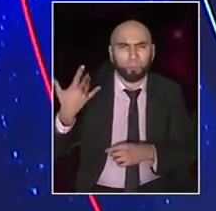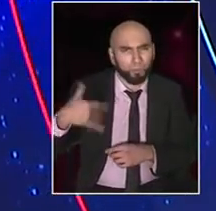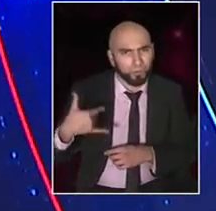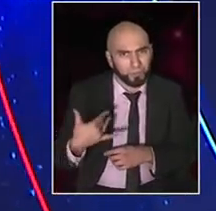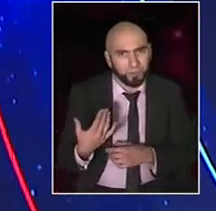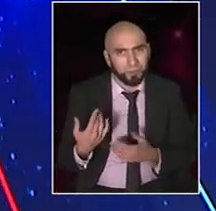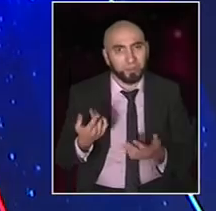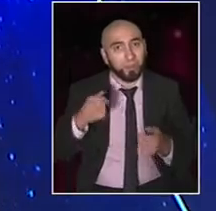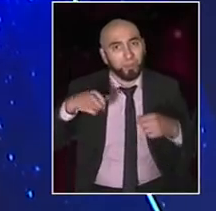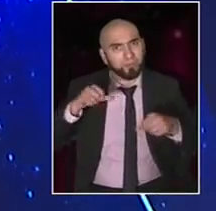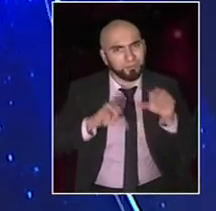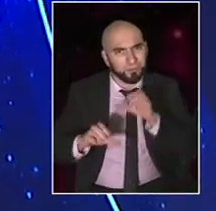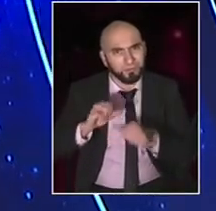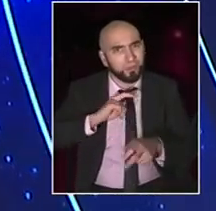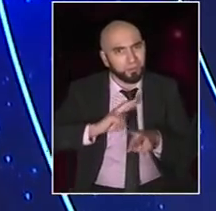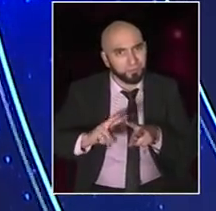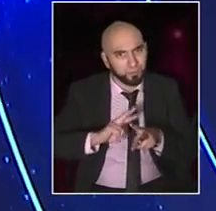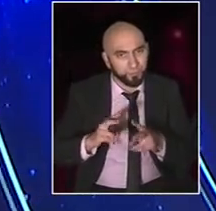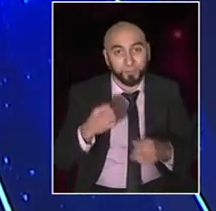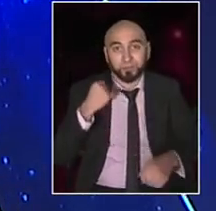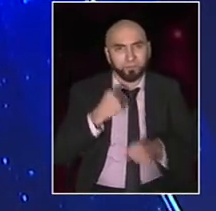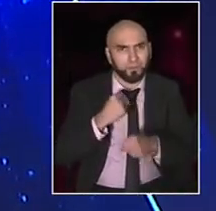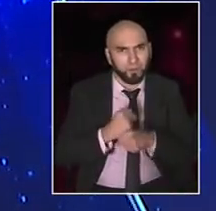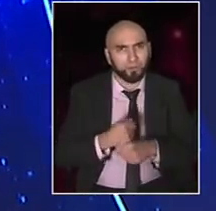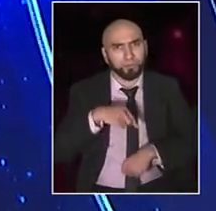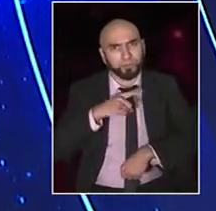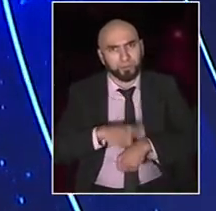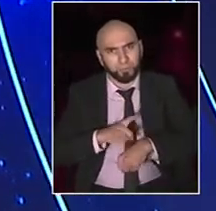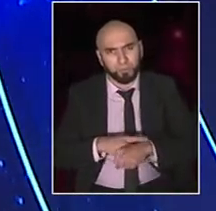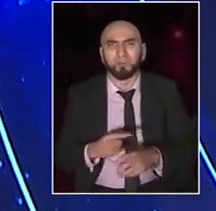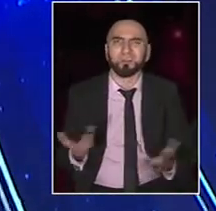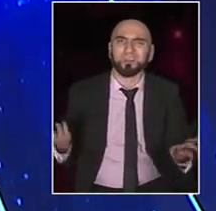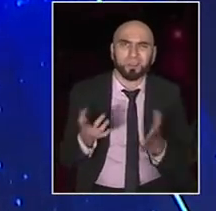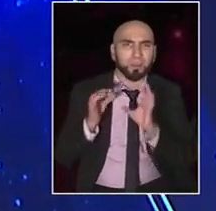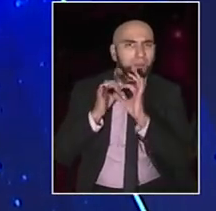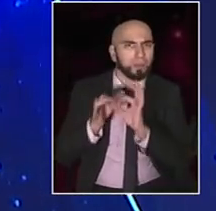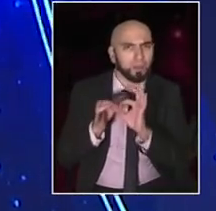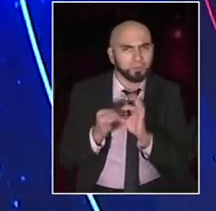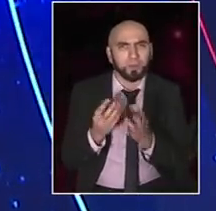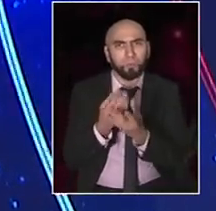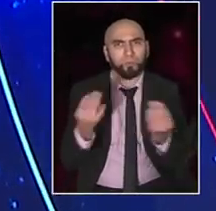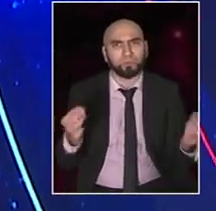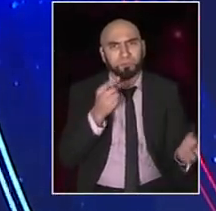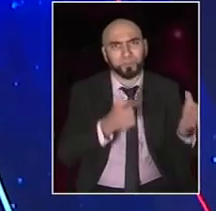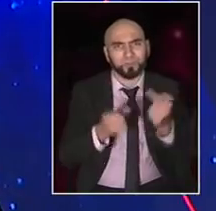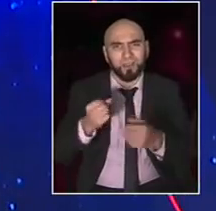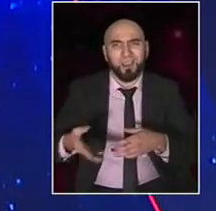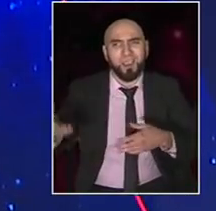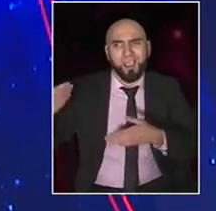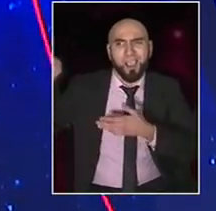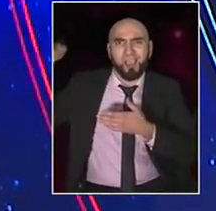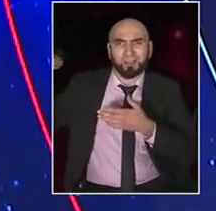ciencias es el trabajo de nuestro tiempo que se construyó gracias al trabajo de muchas personas que vinieron antes que